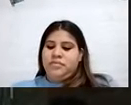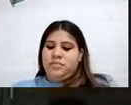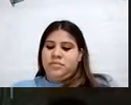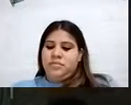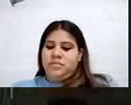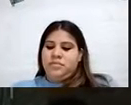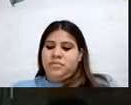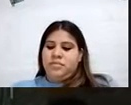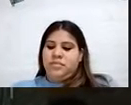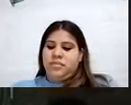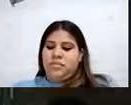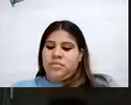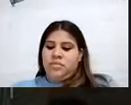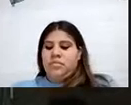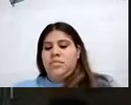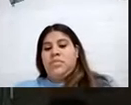Ajá, sí, okay. Yeah. Ok,